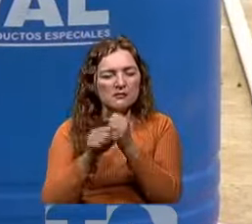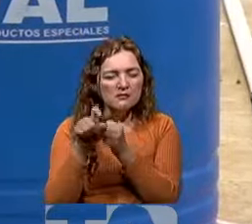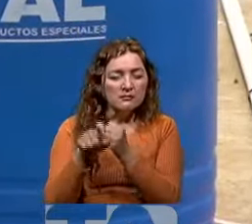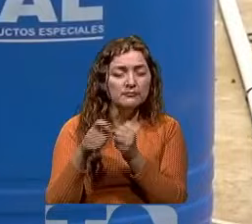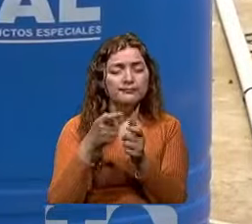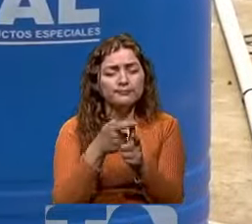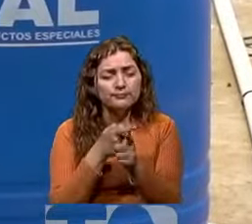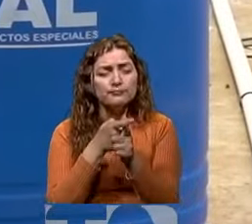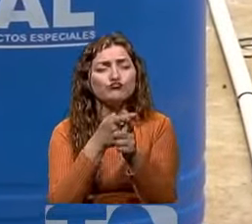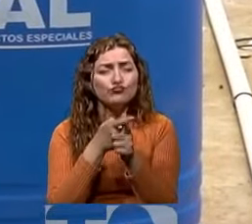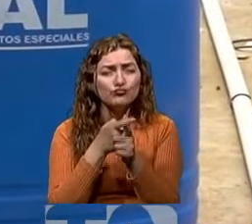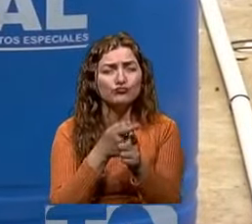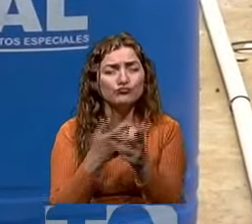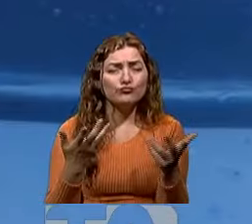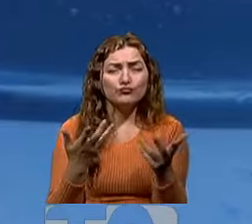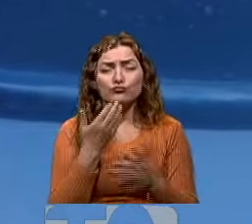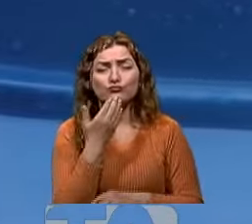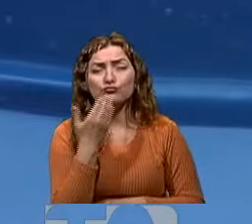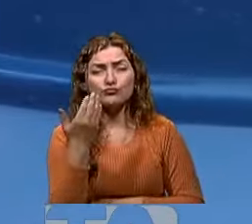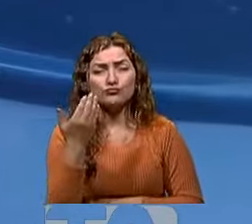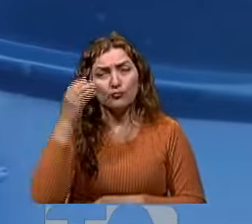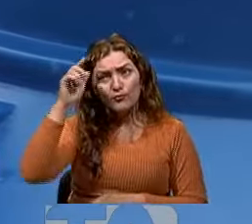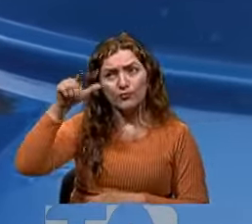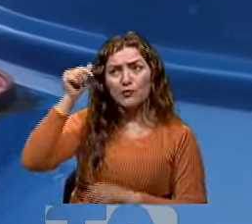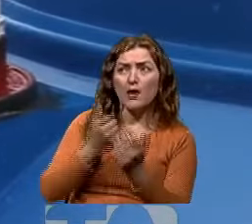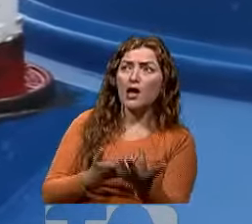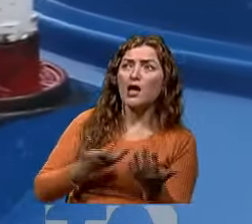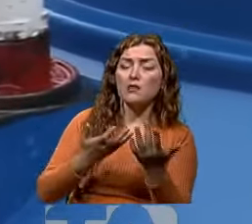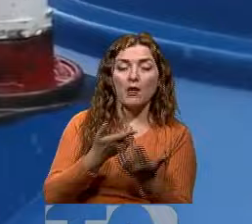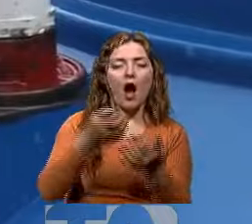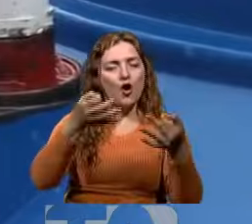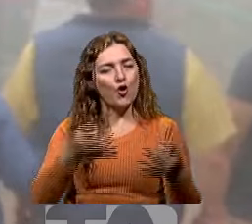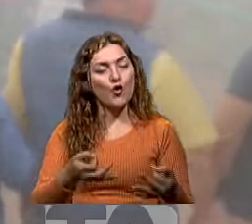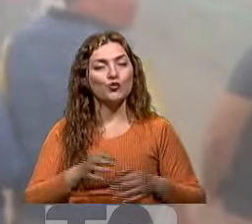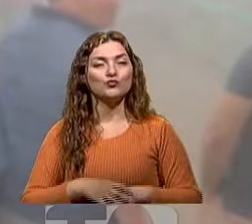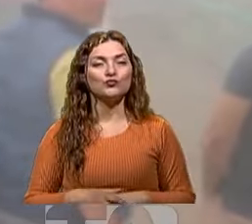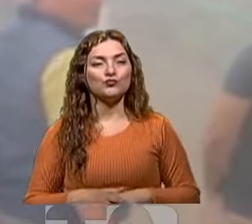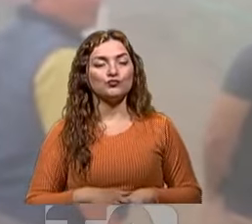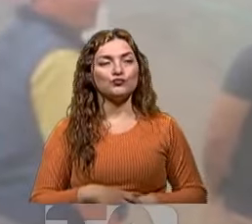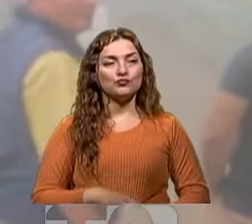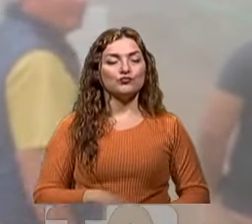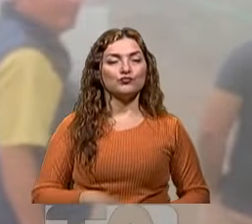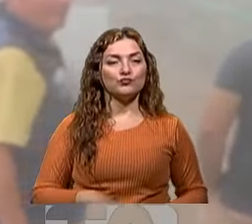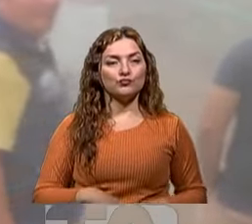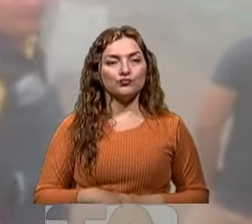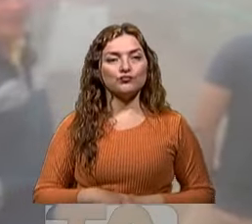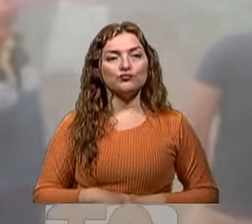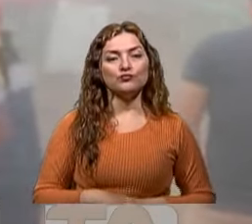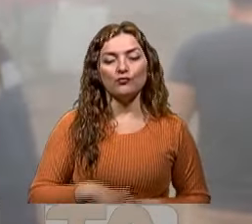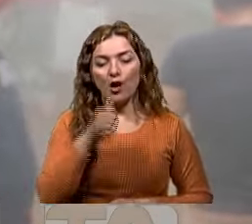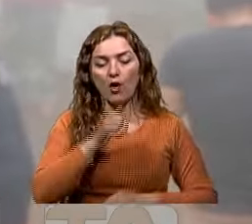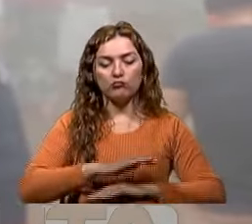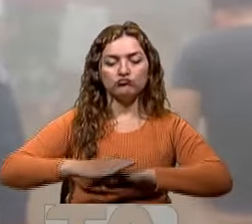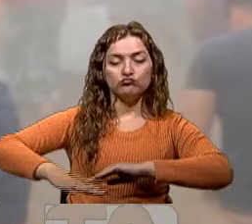que habían sido insatisfechas por parte del Estado y que hoy se hace realidad. Ya nosotros cogíamos solo agua de vertiente, solo